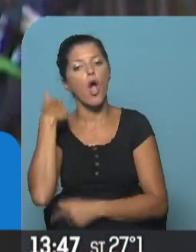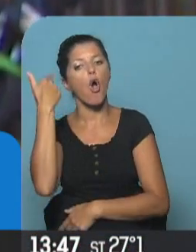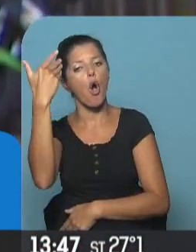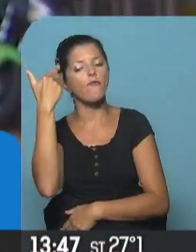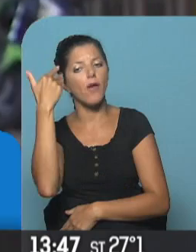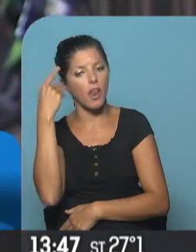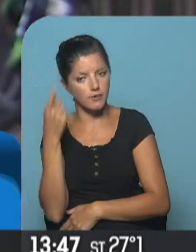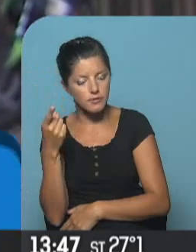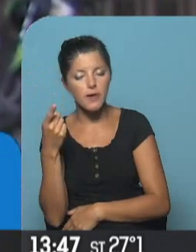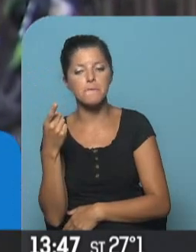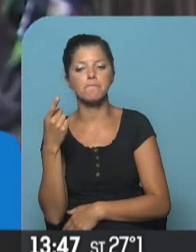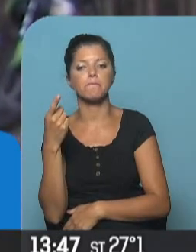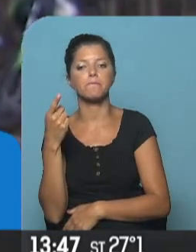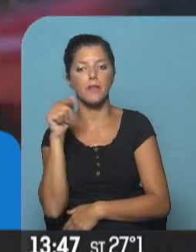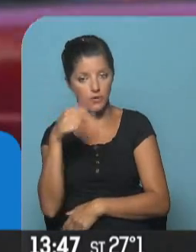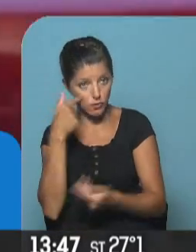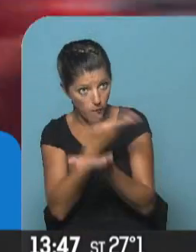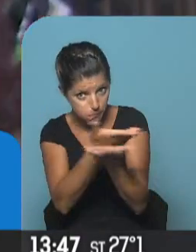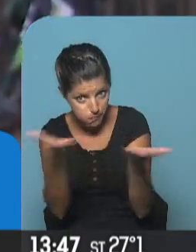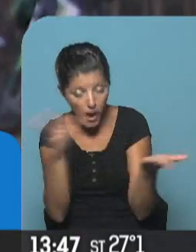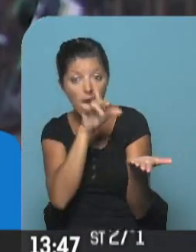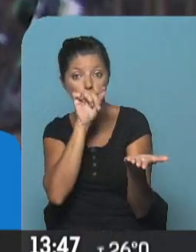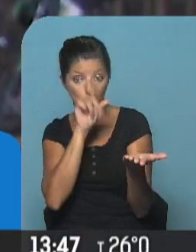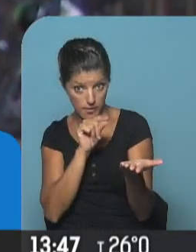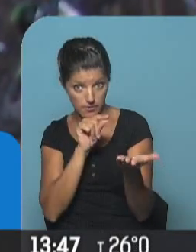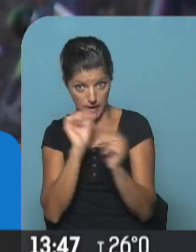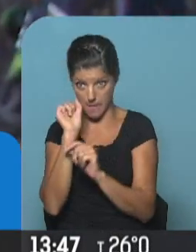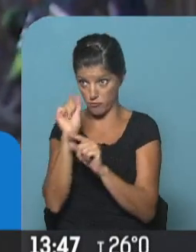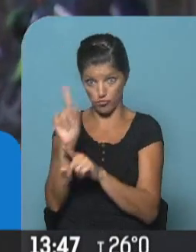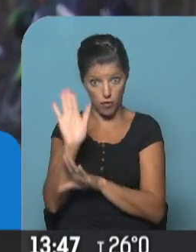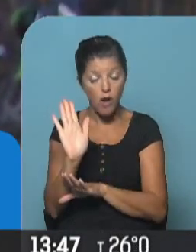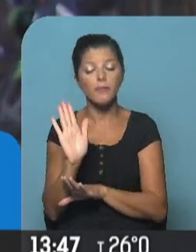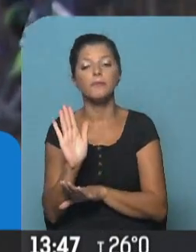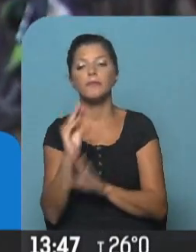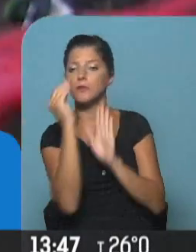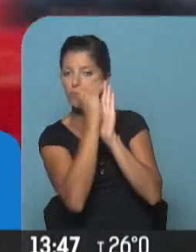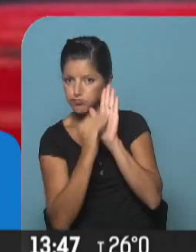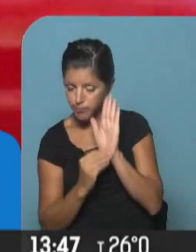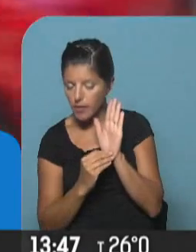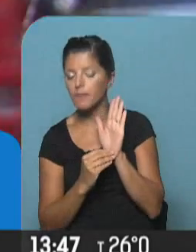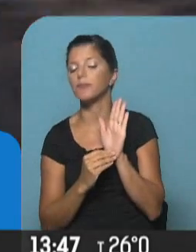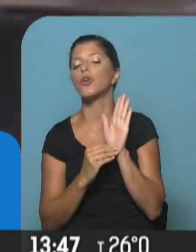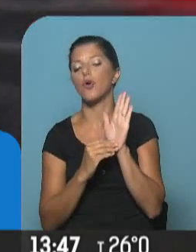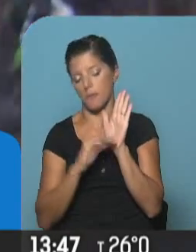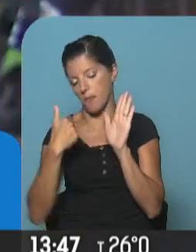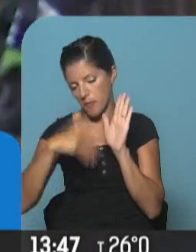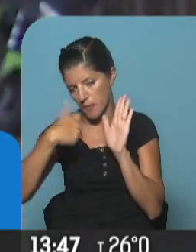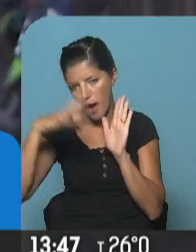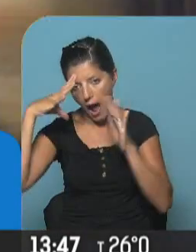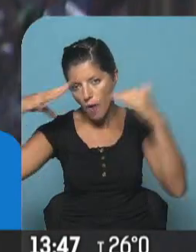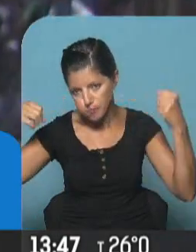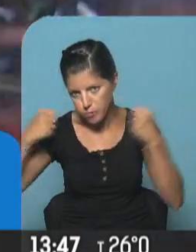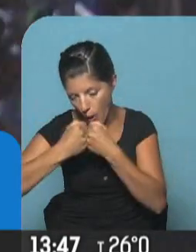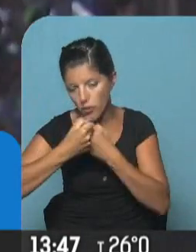prensa. Esta fue reproducida a través de unos tweets de la misma Cancillería, diciendo que va a haber acuerdos de